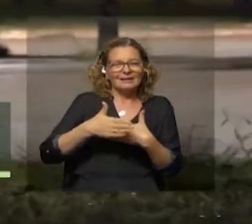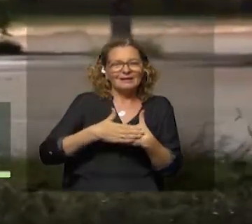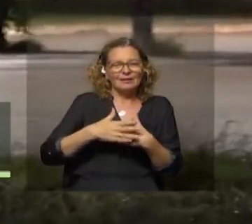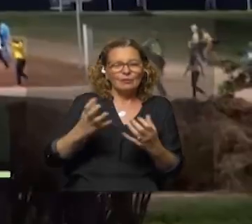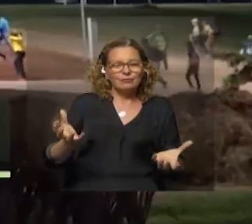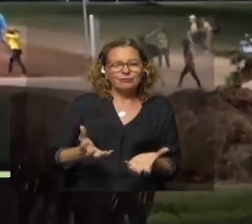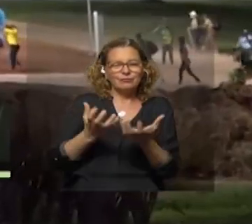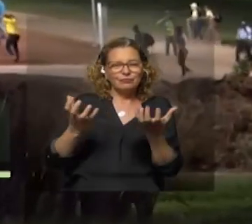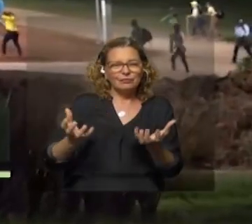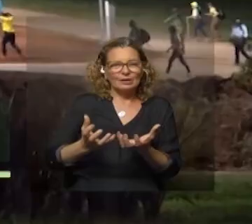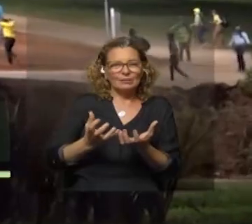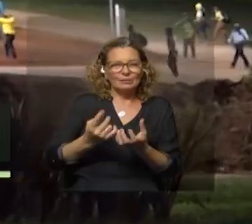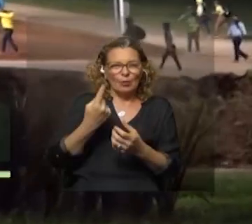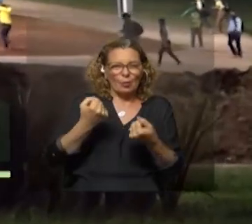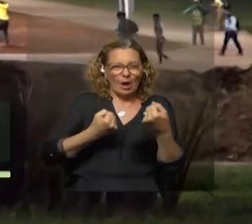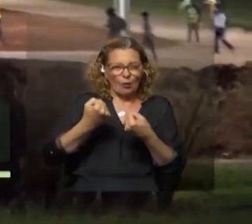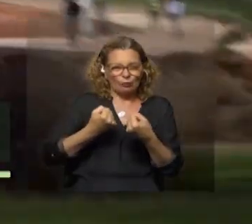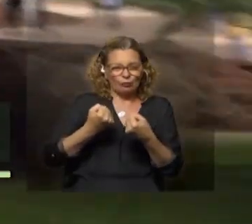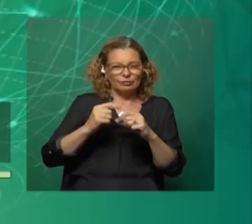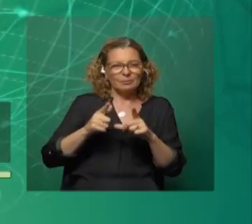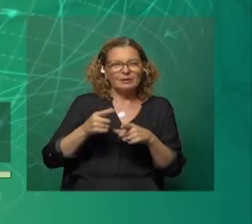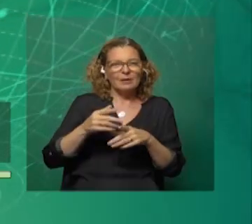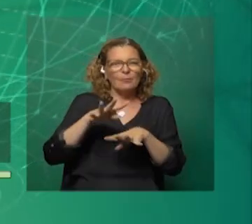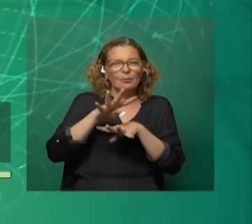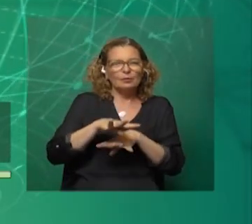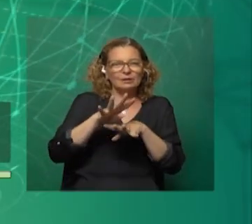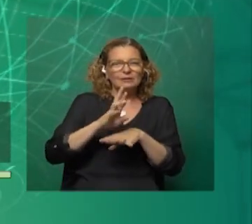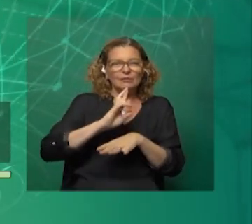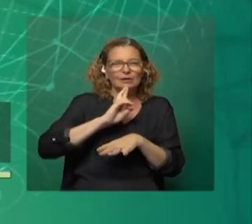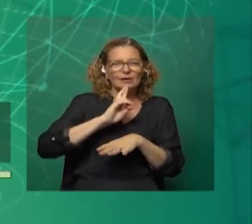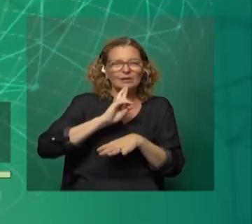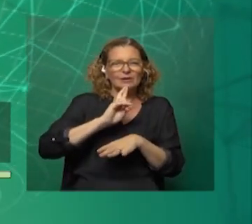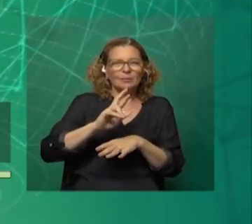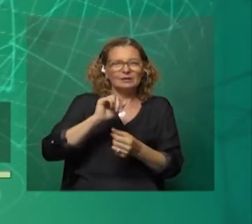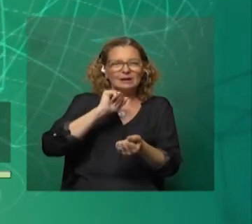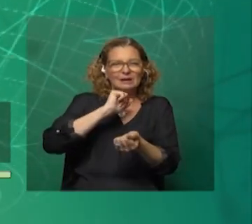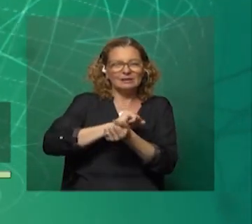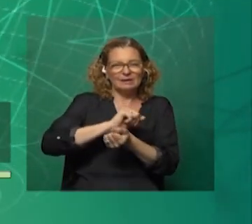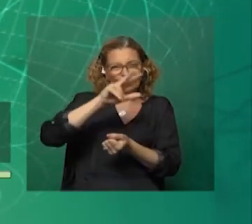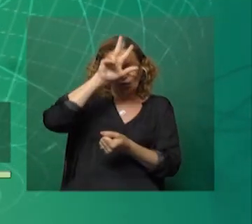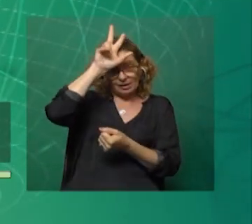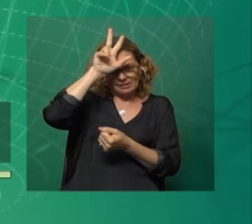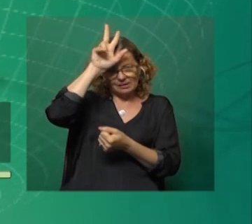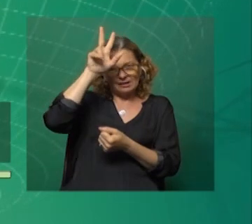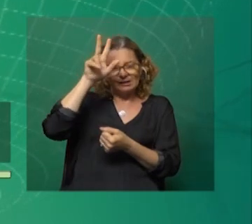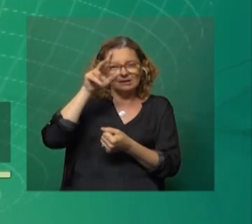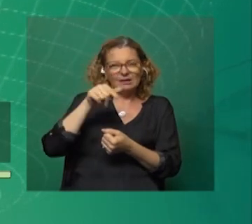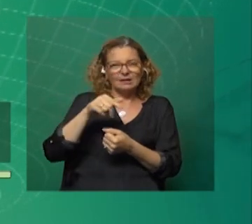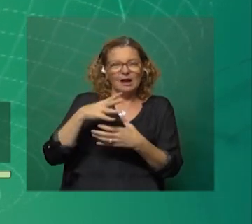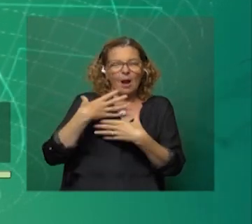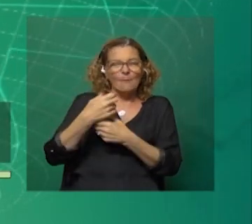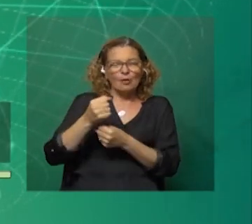prendieron fuego a un automóvil la protesta fue una respuesta a la detención del cacique indígena y seguidor de